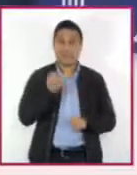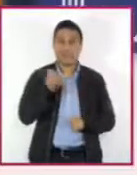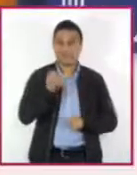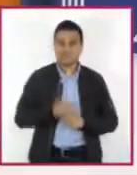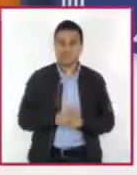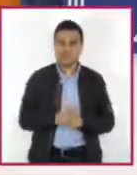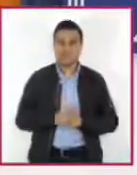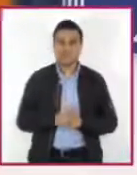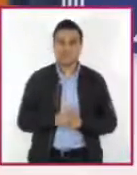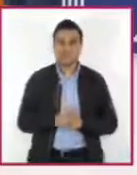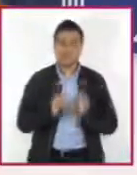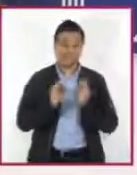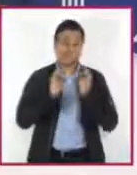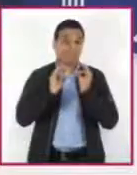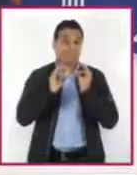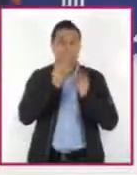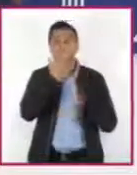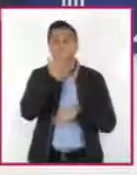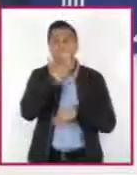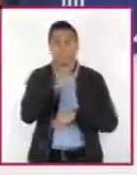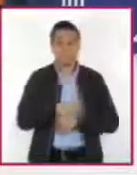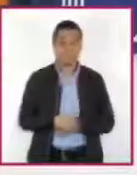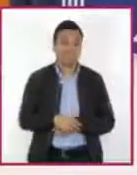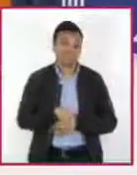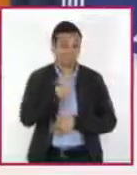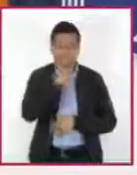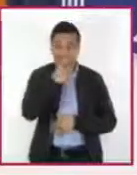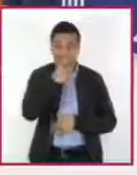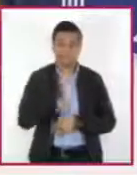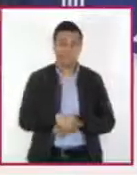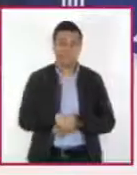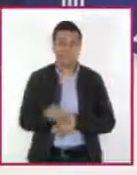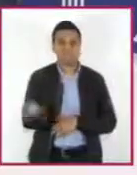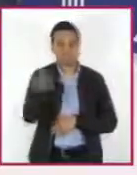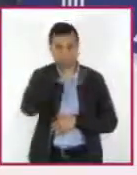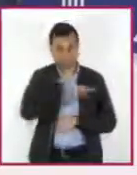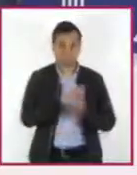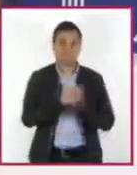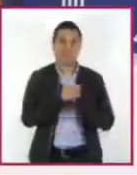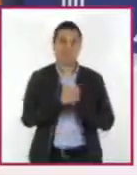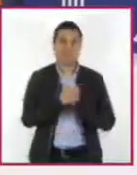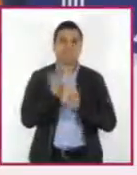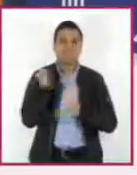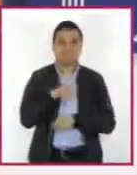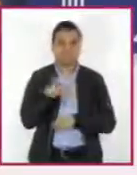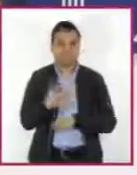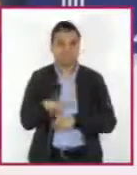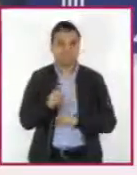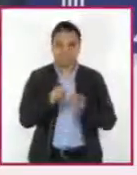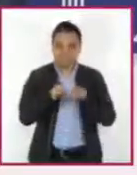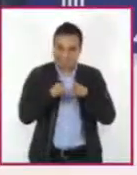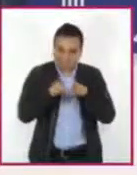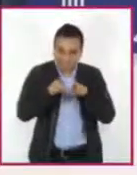Sí, muy bien. Tenía que tener una. Sí, sí. Siguiente equipo, que están muy cerca de la meta.